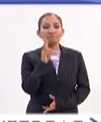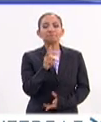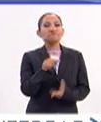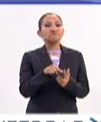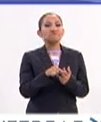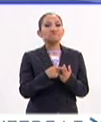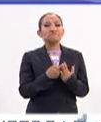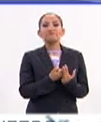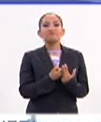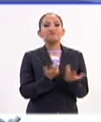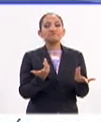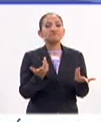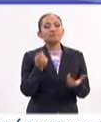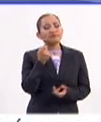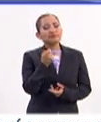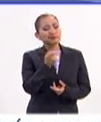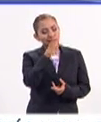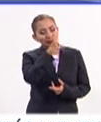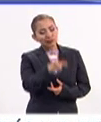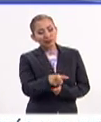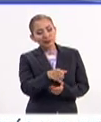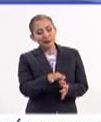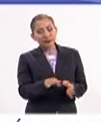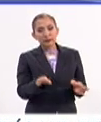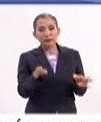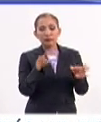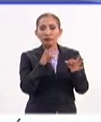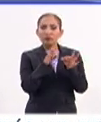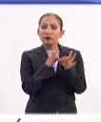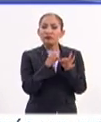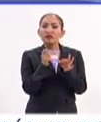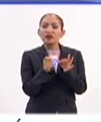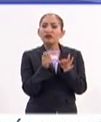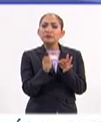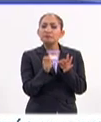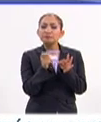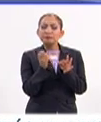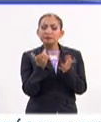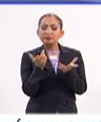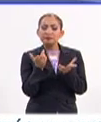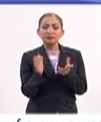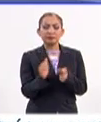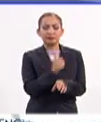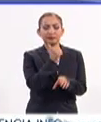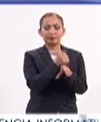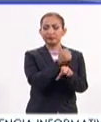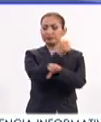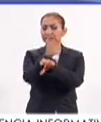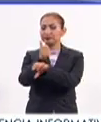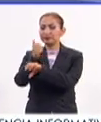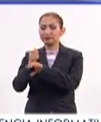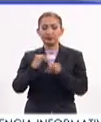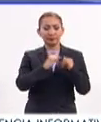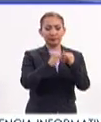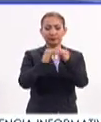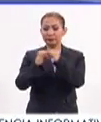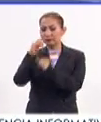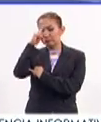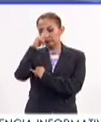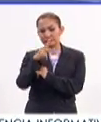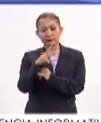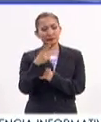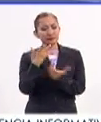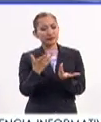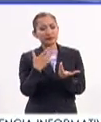iniciemos sobre la importancia de la creación de las instituciones mexicanas. ¿Cuál